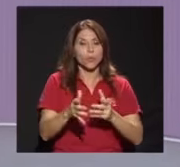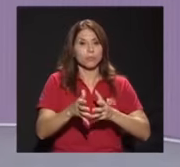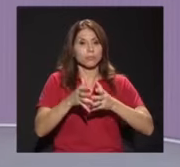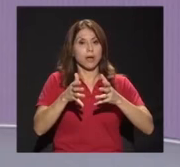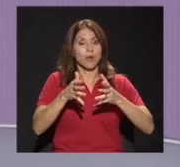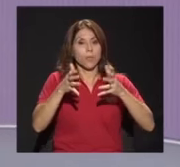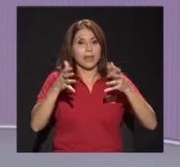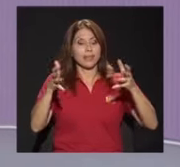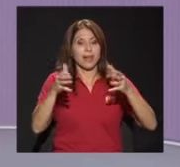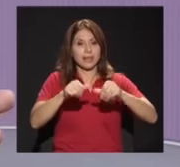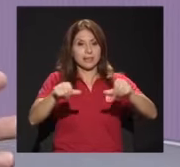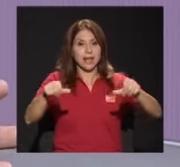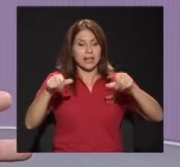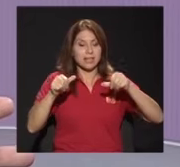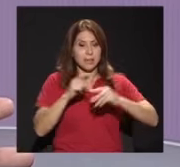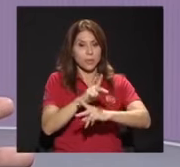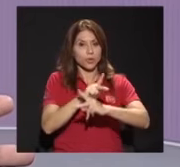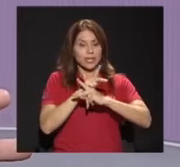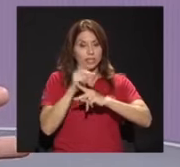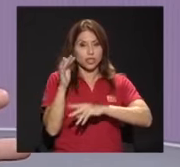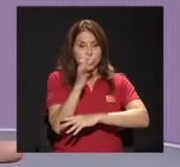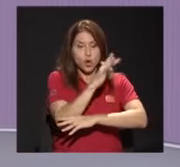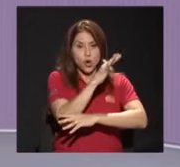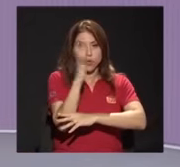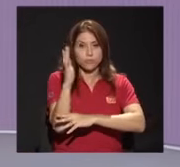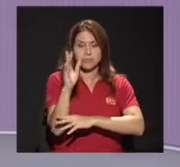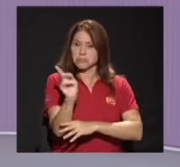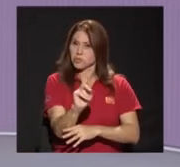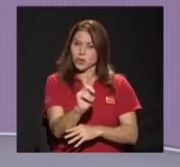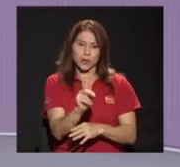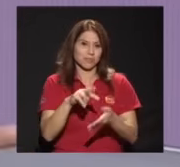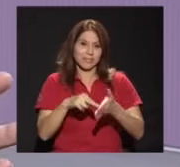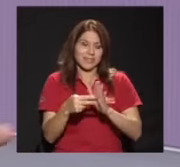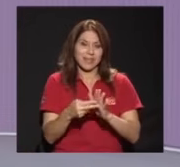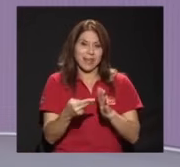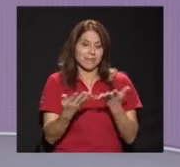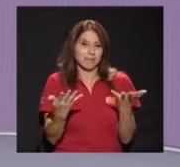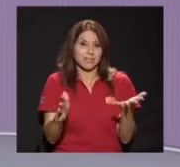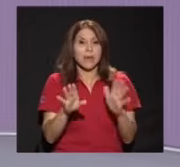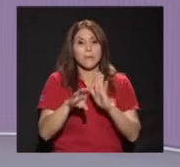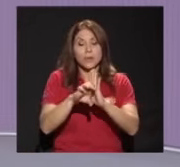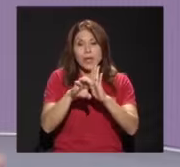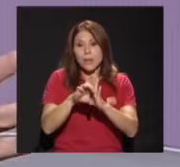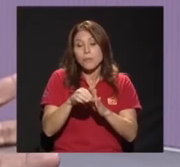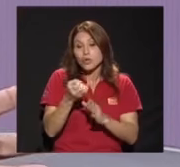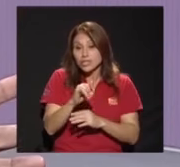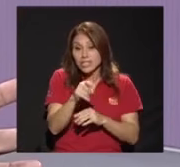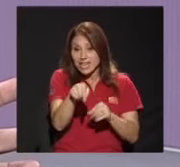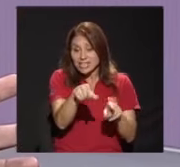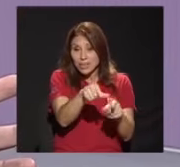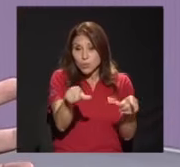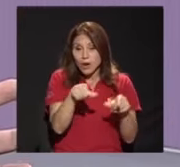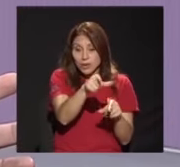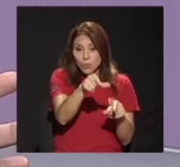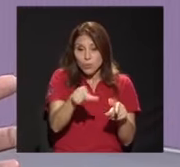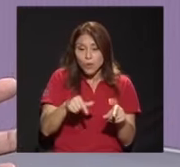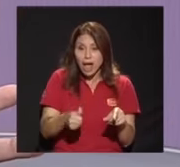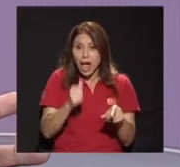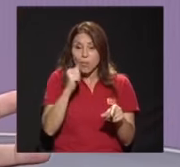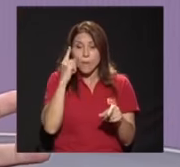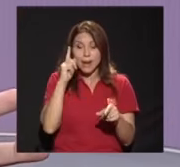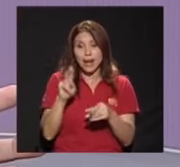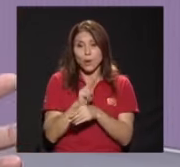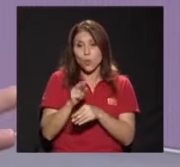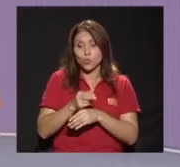cierto. Las áreas de protección actualmente están establecidas, si la fuente está aprovechada para consumo humano son 200 metros con la actual